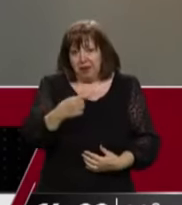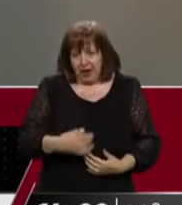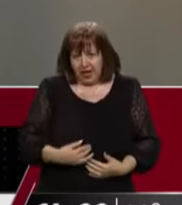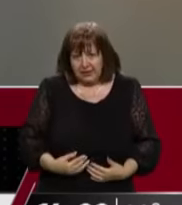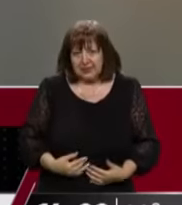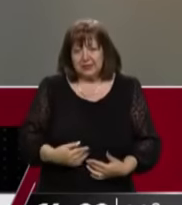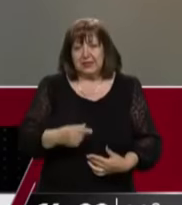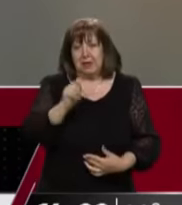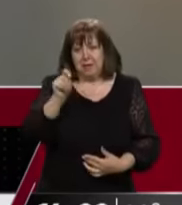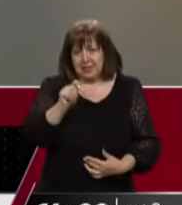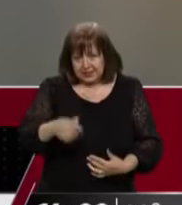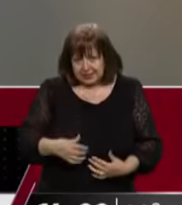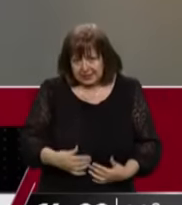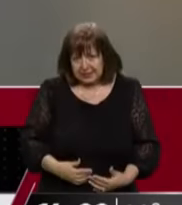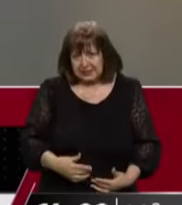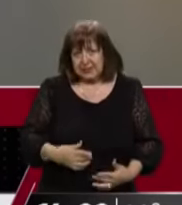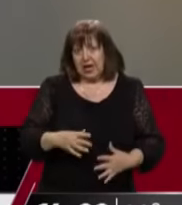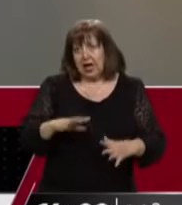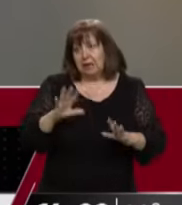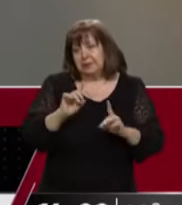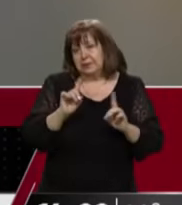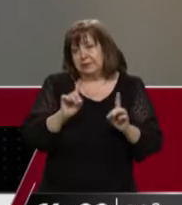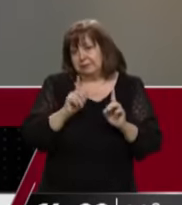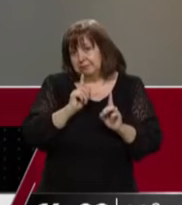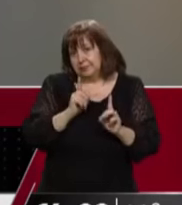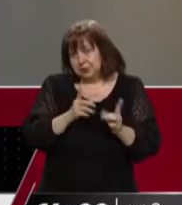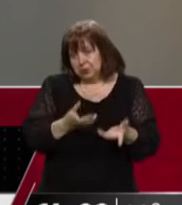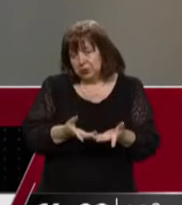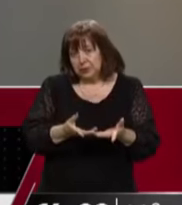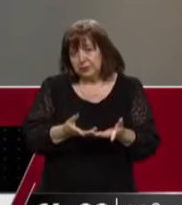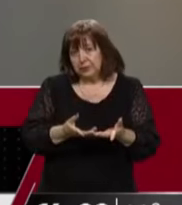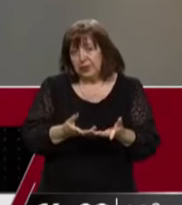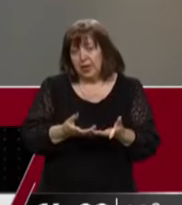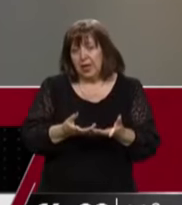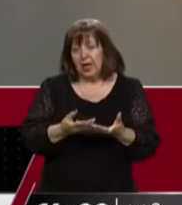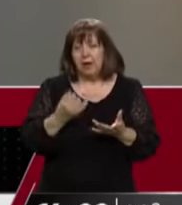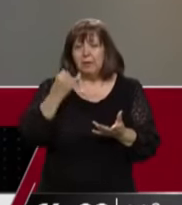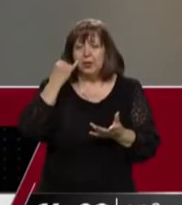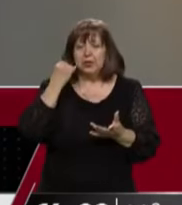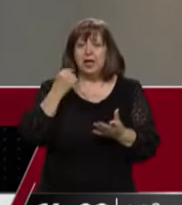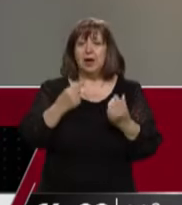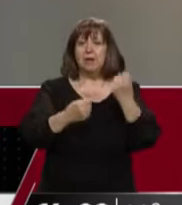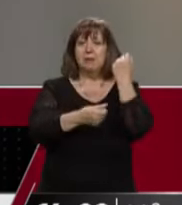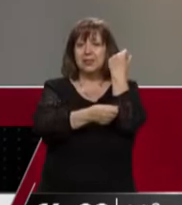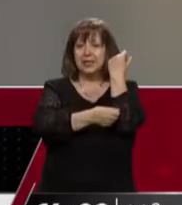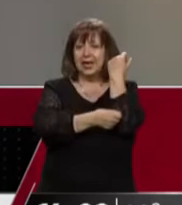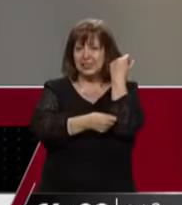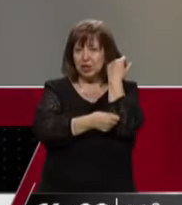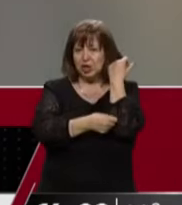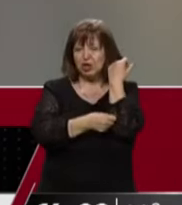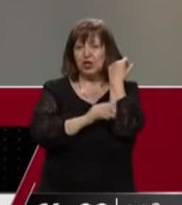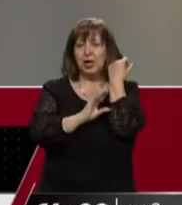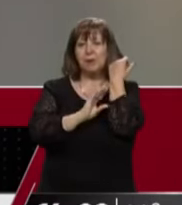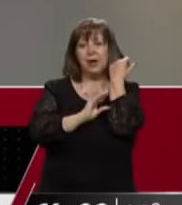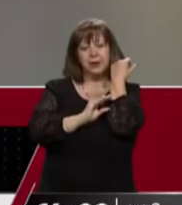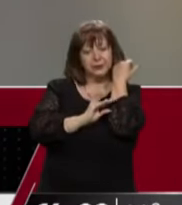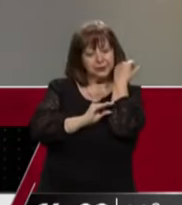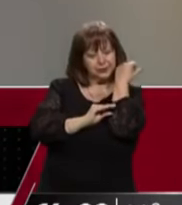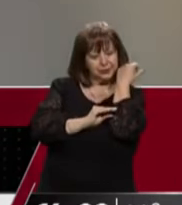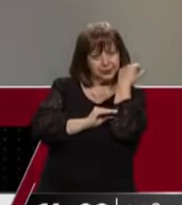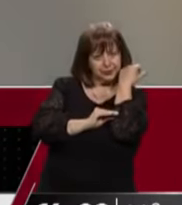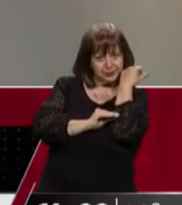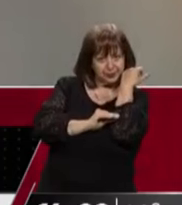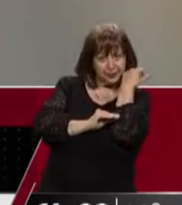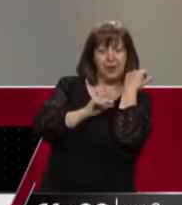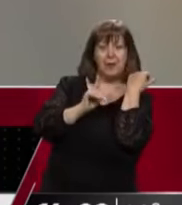o a lo mejor en unos meses o a lo mejor no. Pero ya el hecho que haya bajado un poquito la lesión, ya para mí es un montón. Bueno, nos